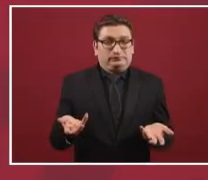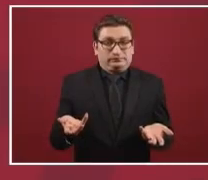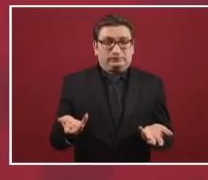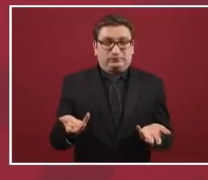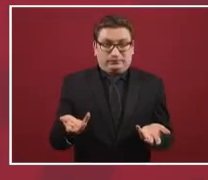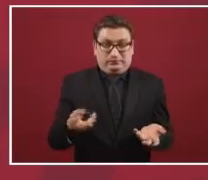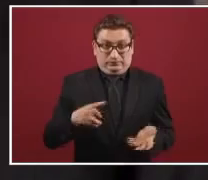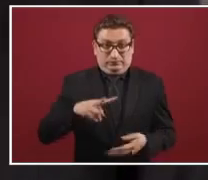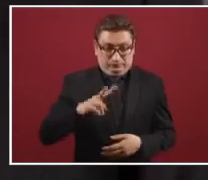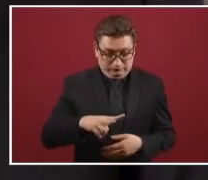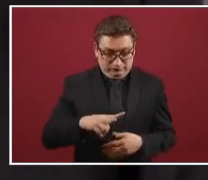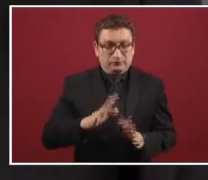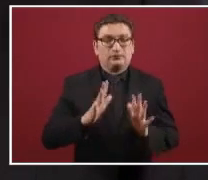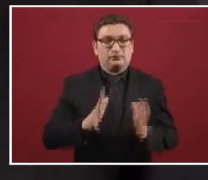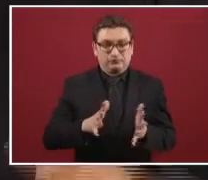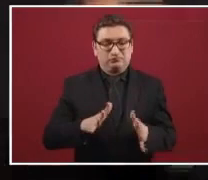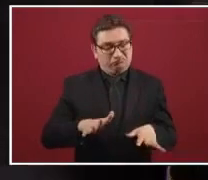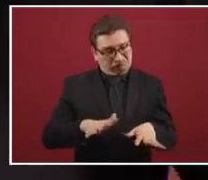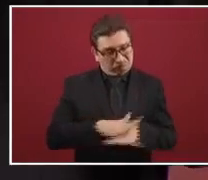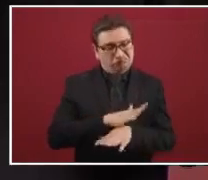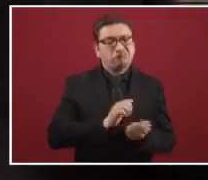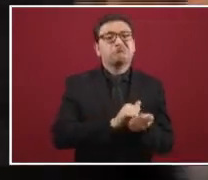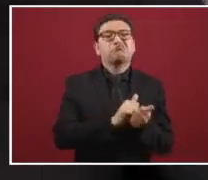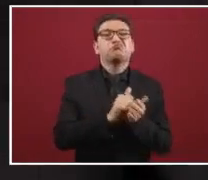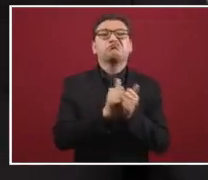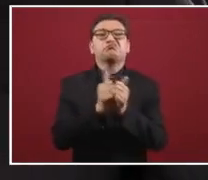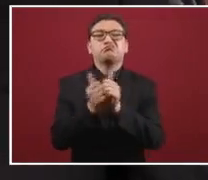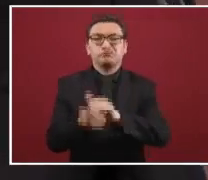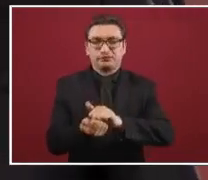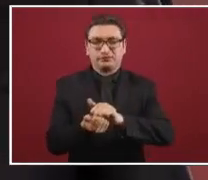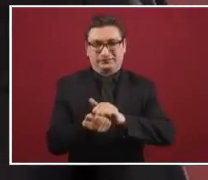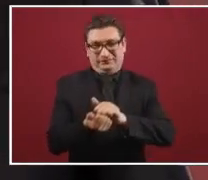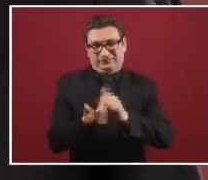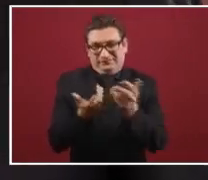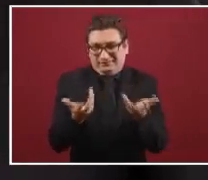hay una transformación, hay un cambio, y por lo mismo,